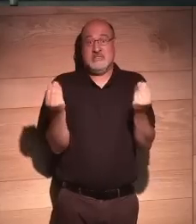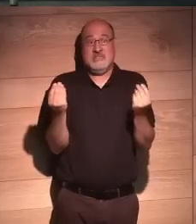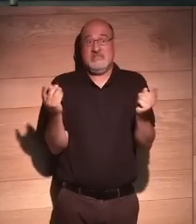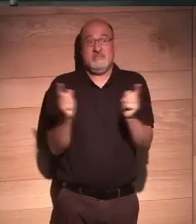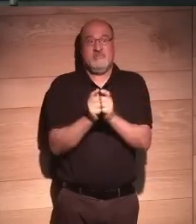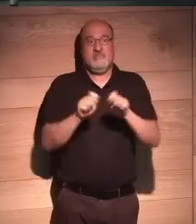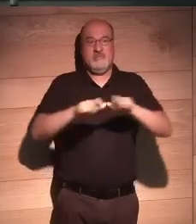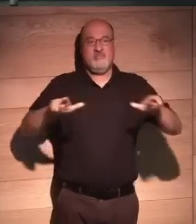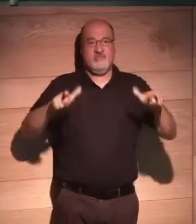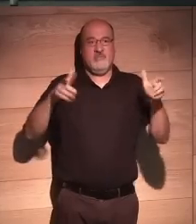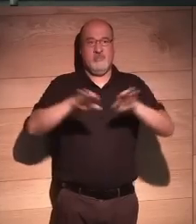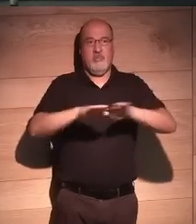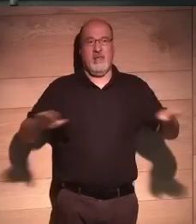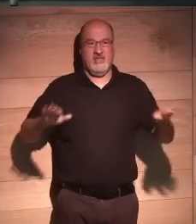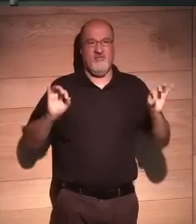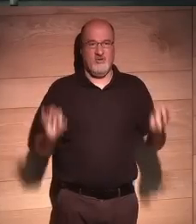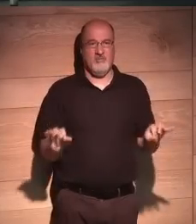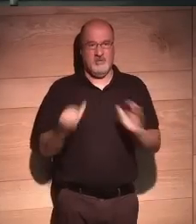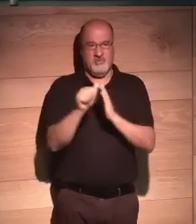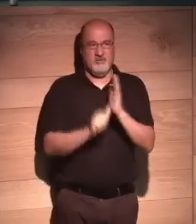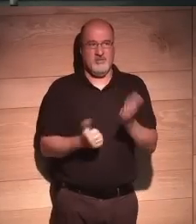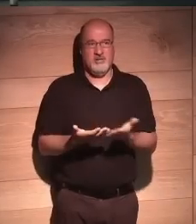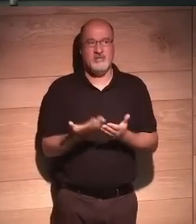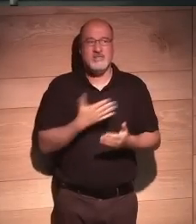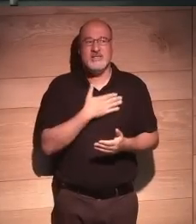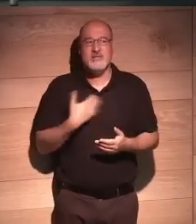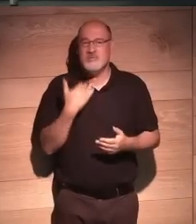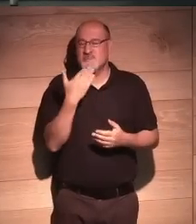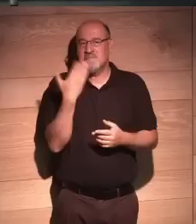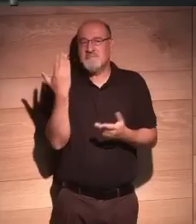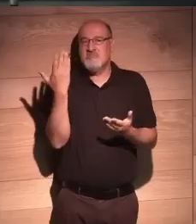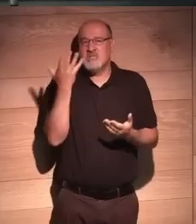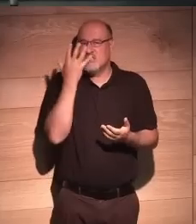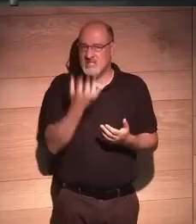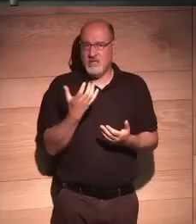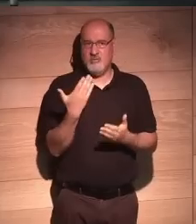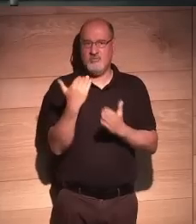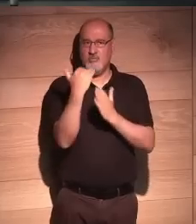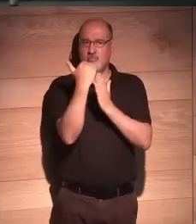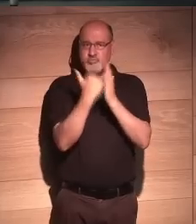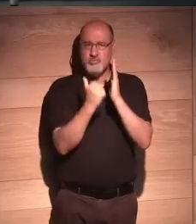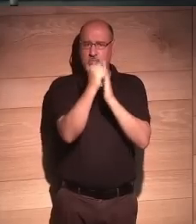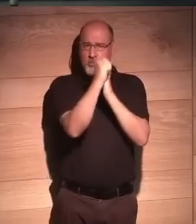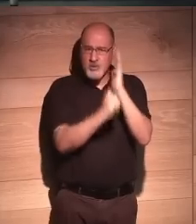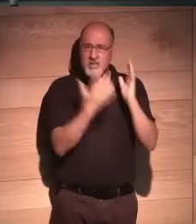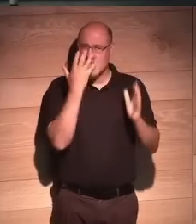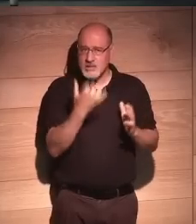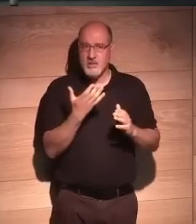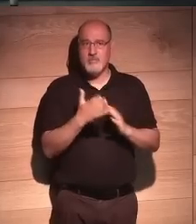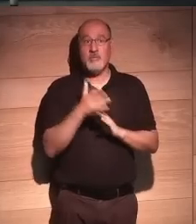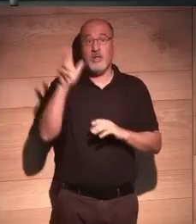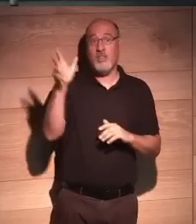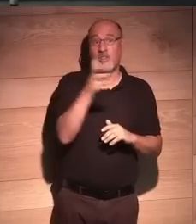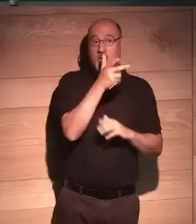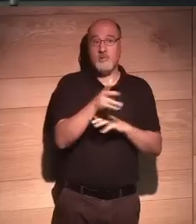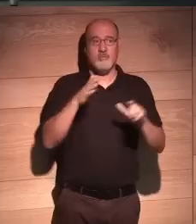es una plataforma, hablamos de cosas serias. O sea, a mí me parece fascinante los documentales estos que ponen en